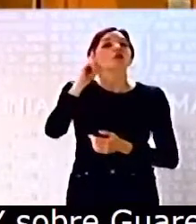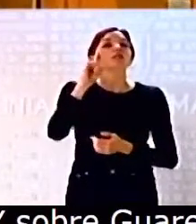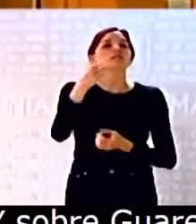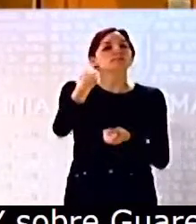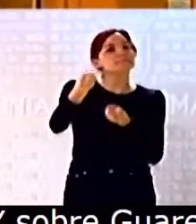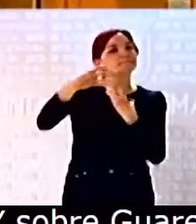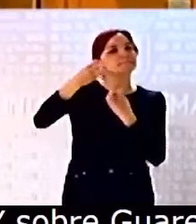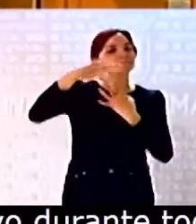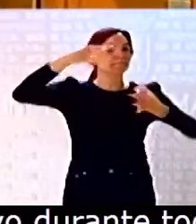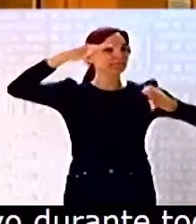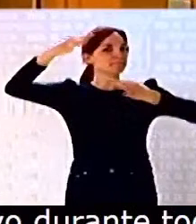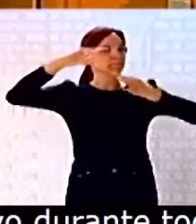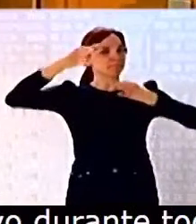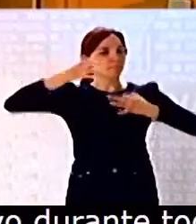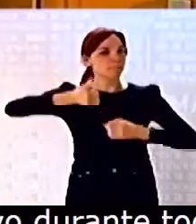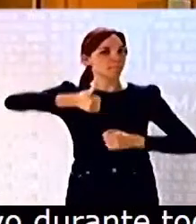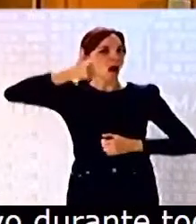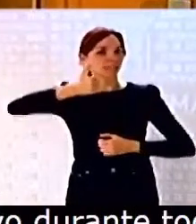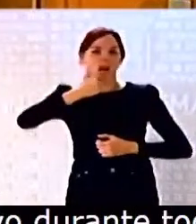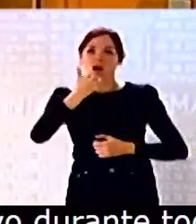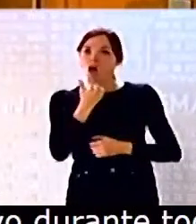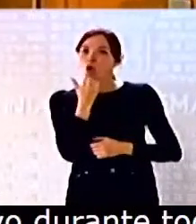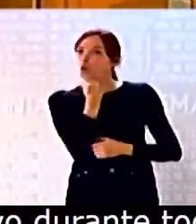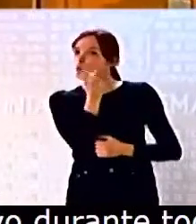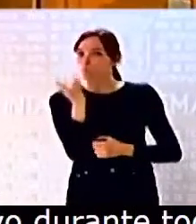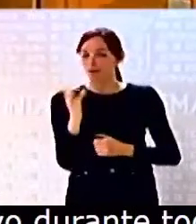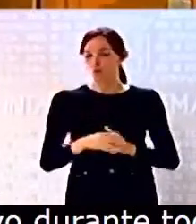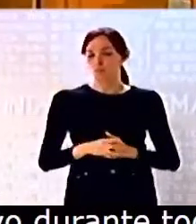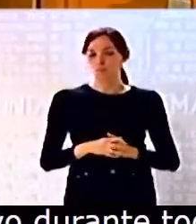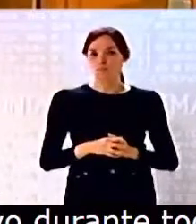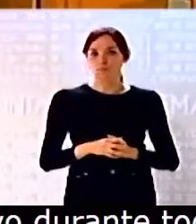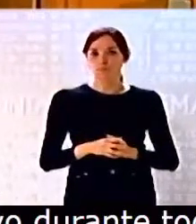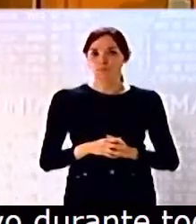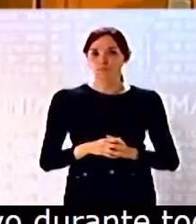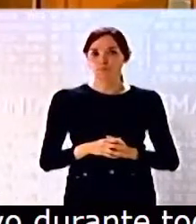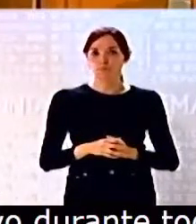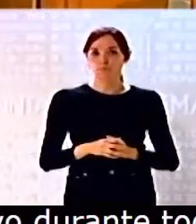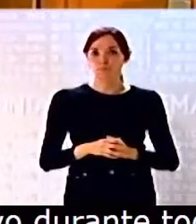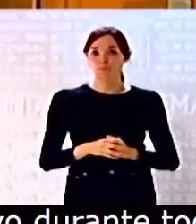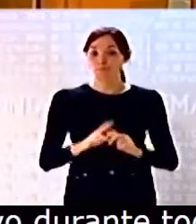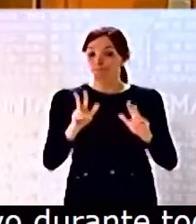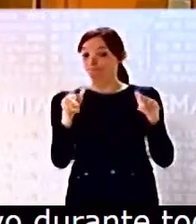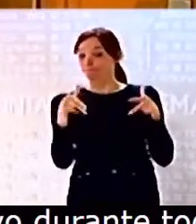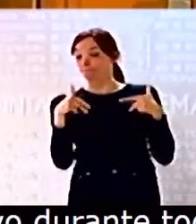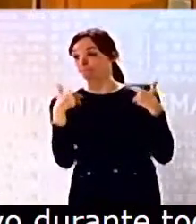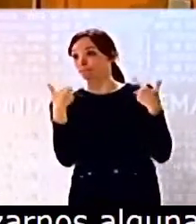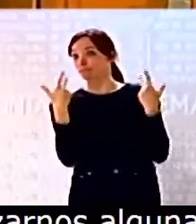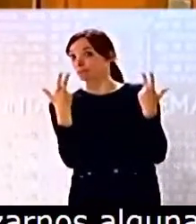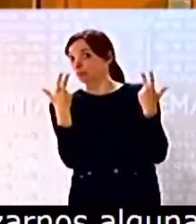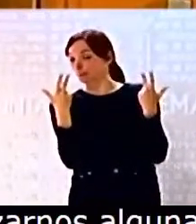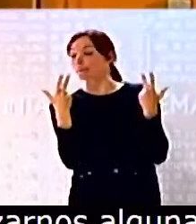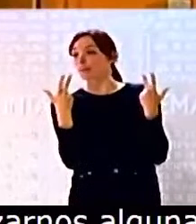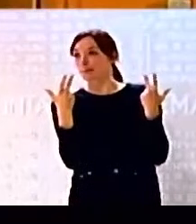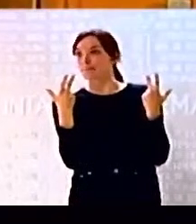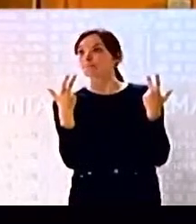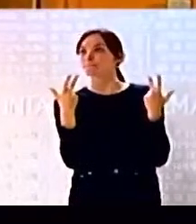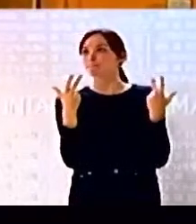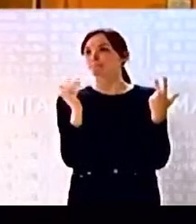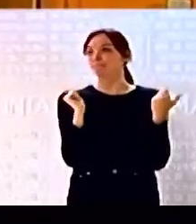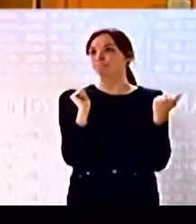avanzarnos algunas cifras sobre él. No. Y ya, permítame una